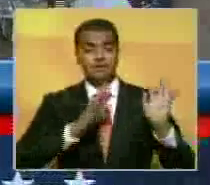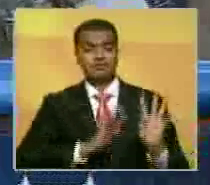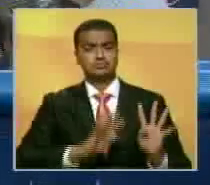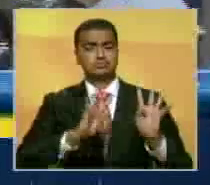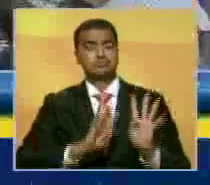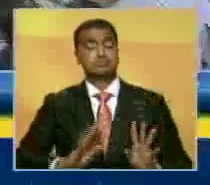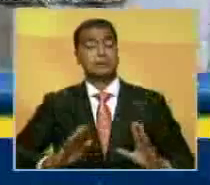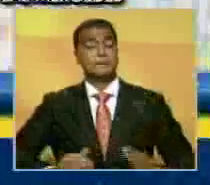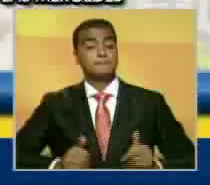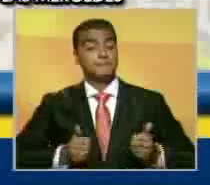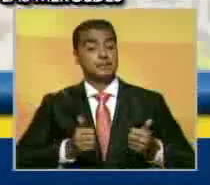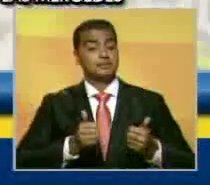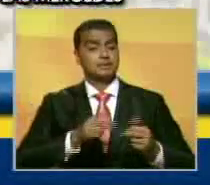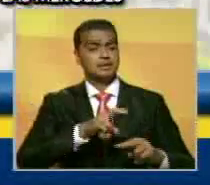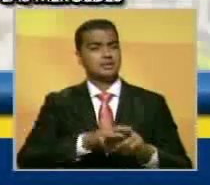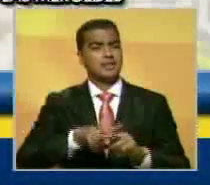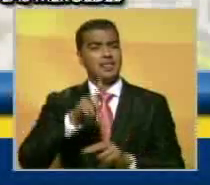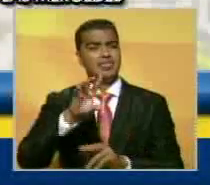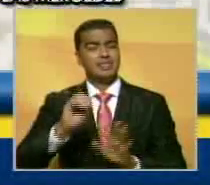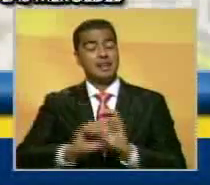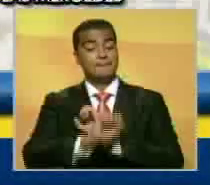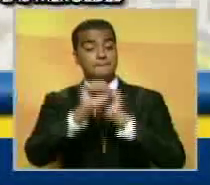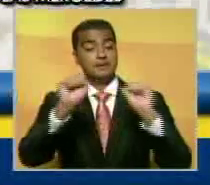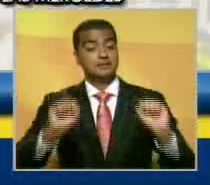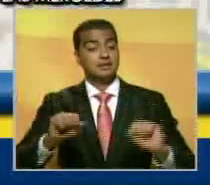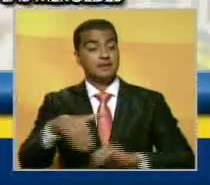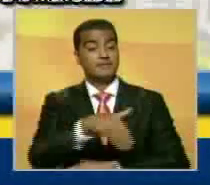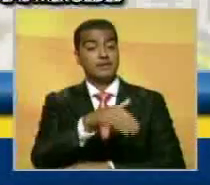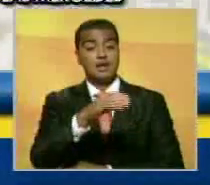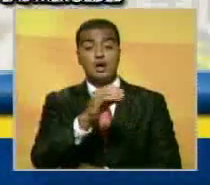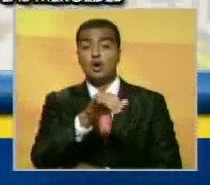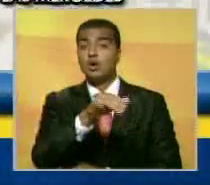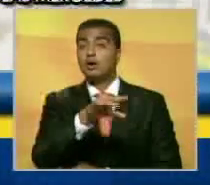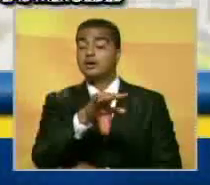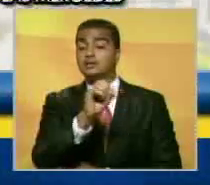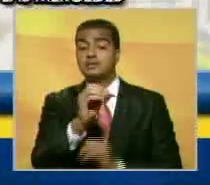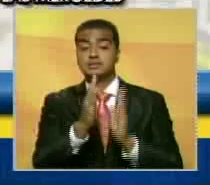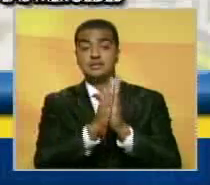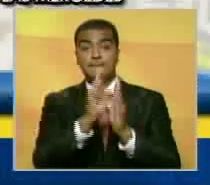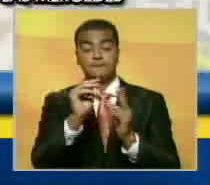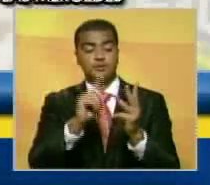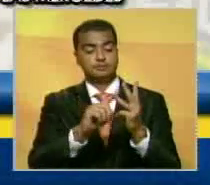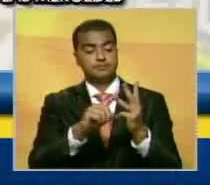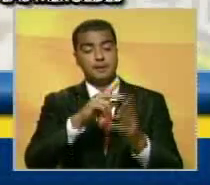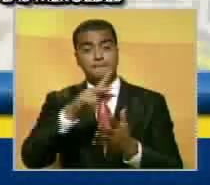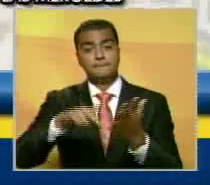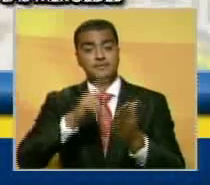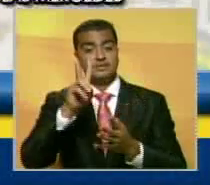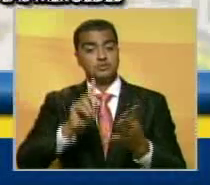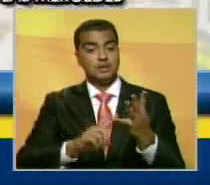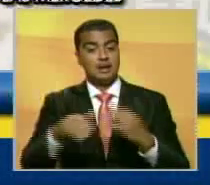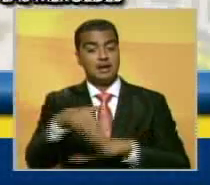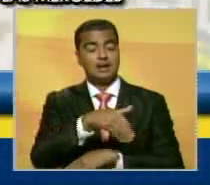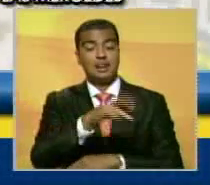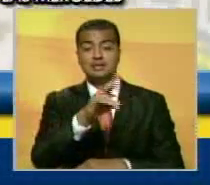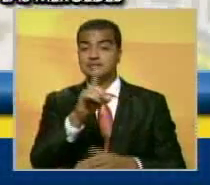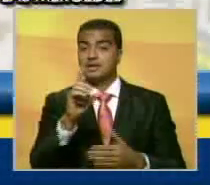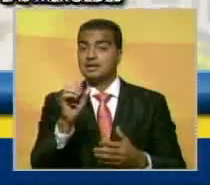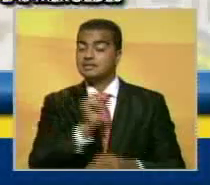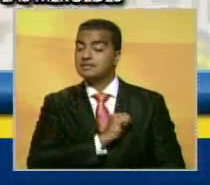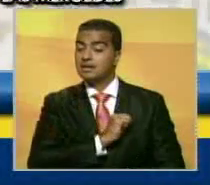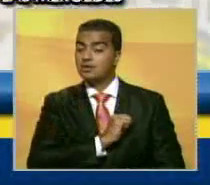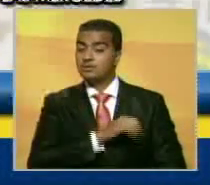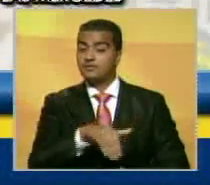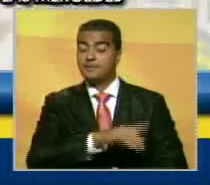que comenzará a concentrarse a las 10 de la mañana en la avenida O'Higgins, Santa Mónica, Plaza Venezuela, la calle Hélice de Chacao,